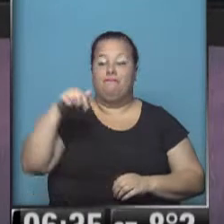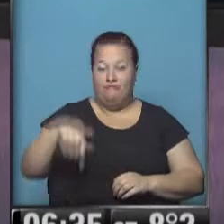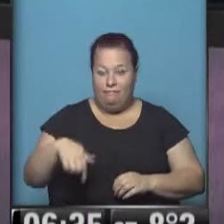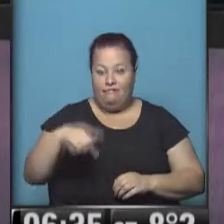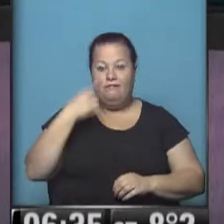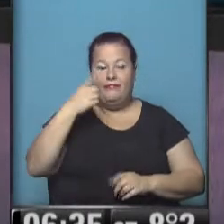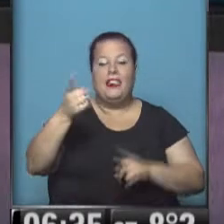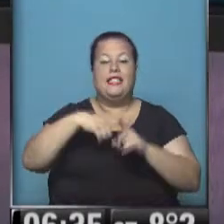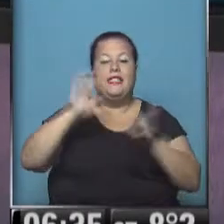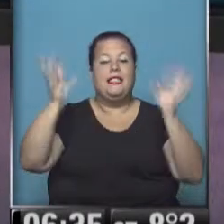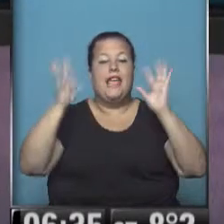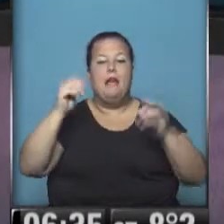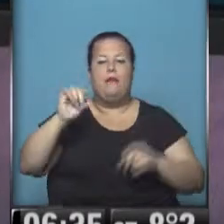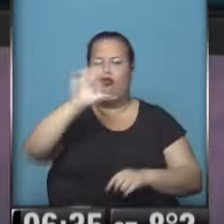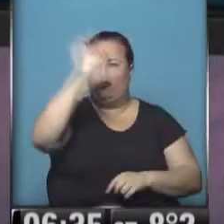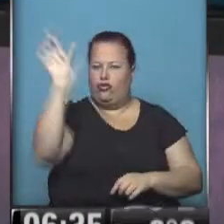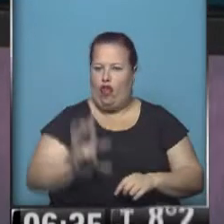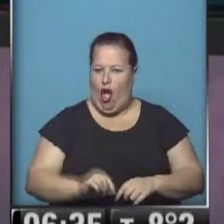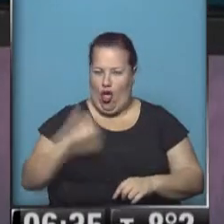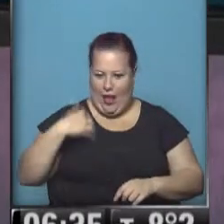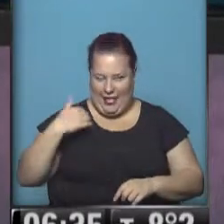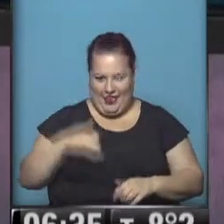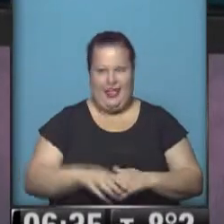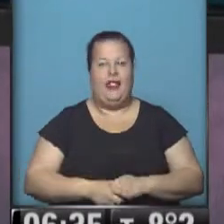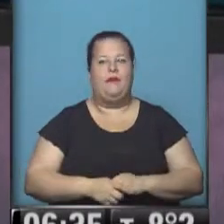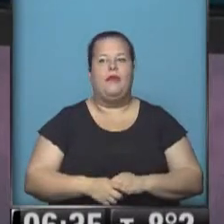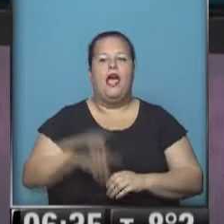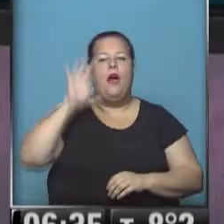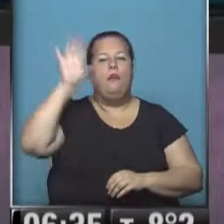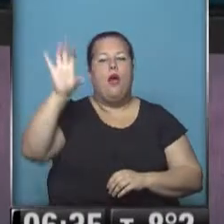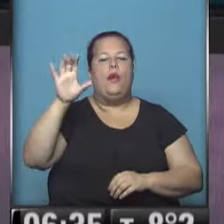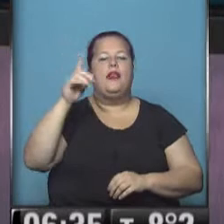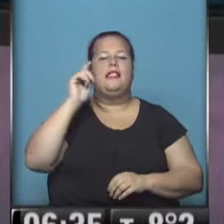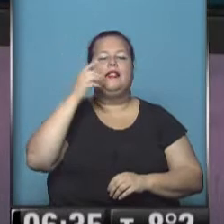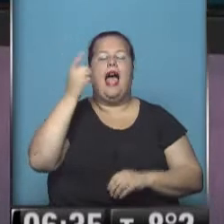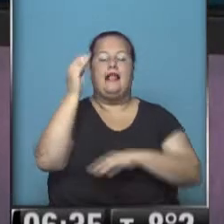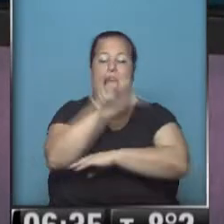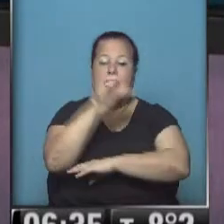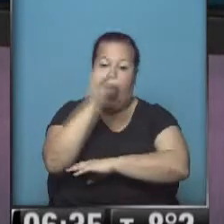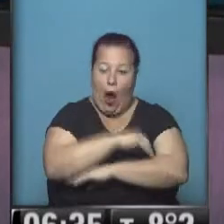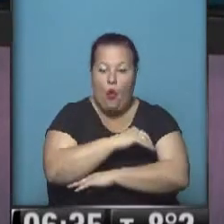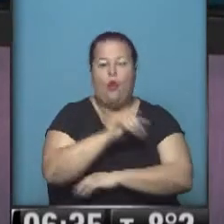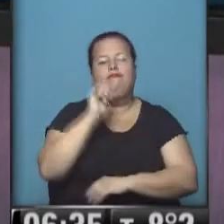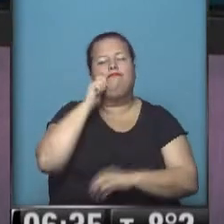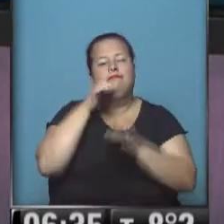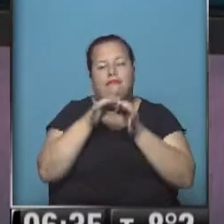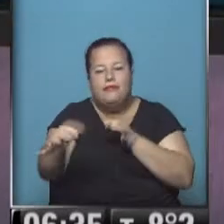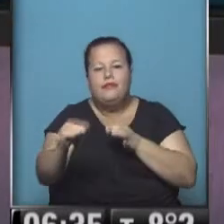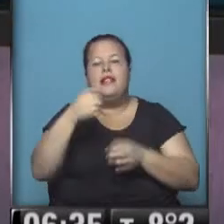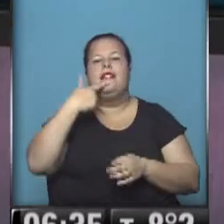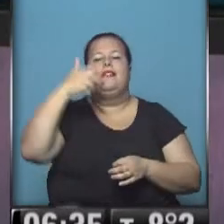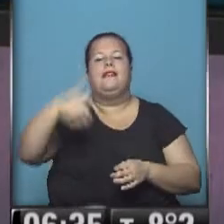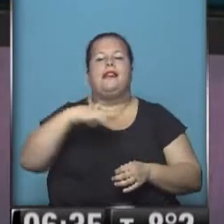está llega el pronóstico para todo territorio del país en la provincia de santa cruz está la linda ciudad de san